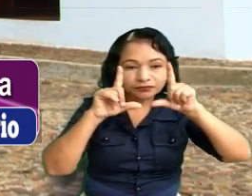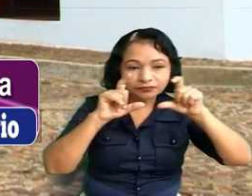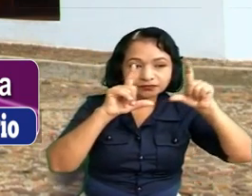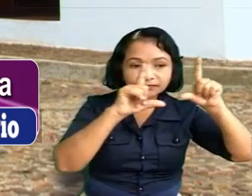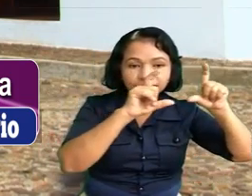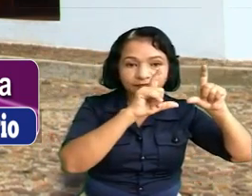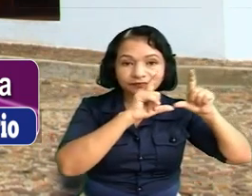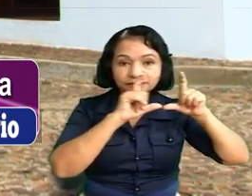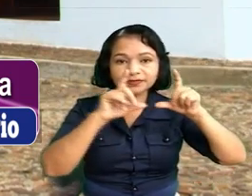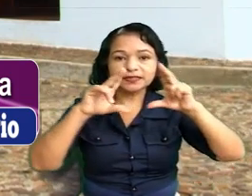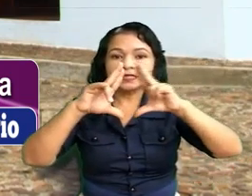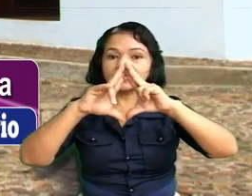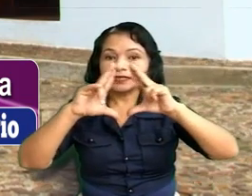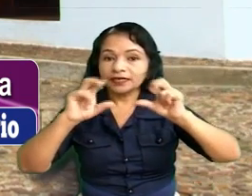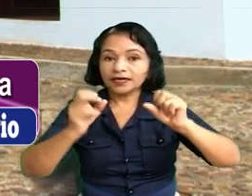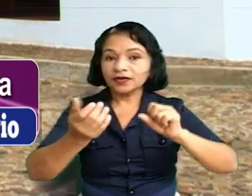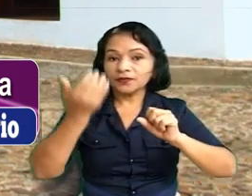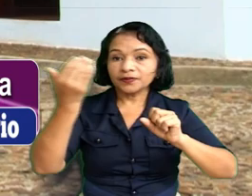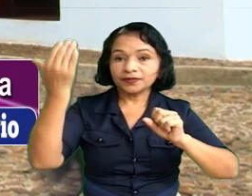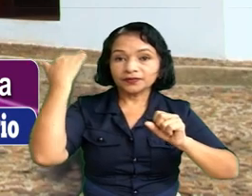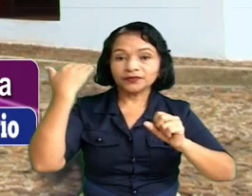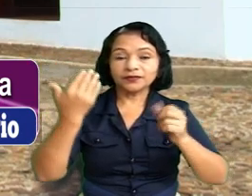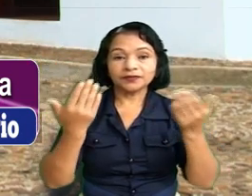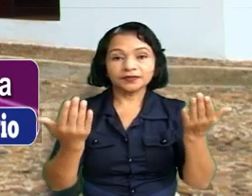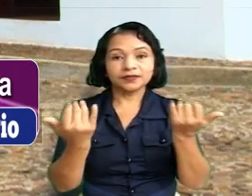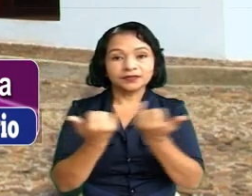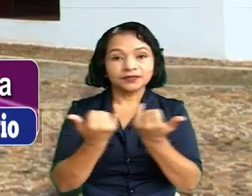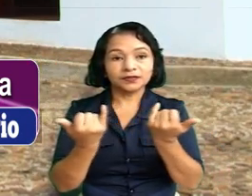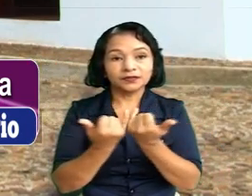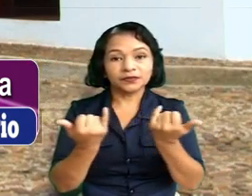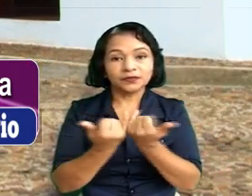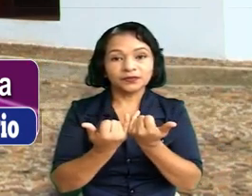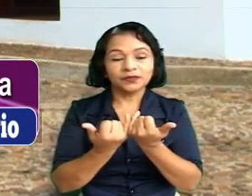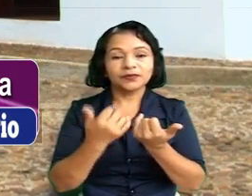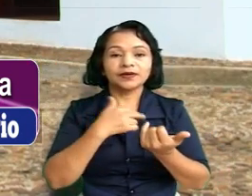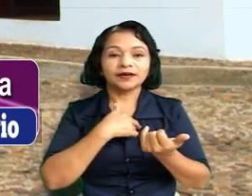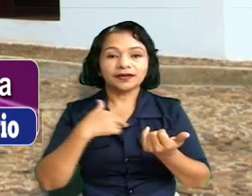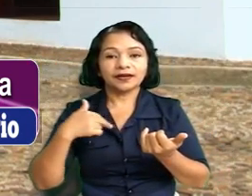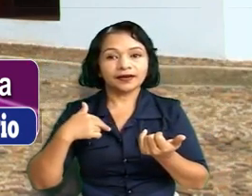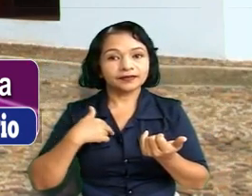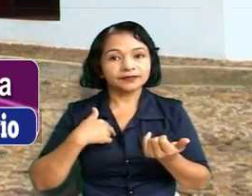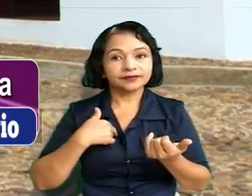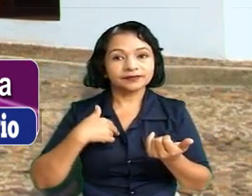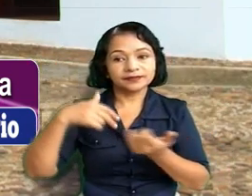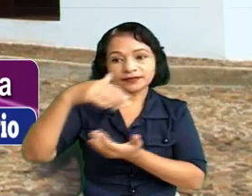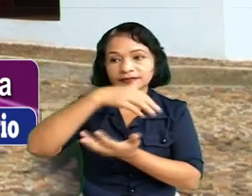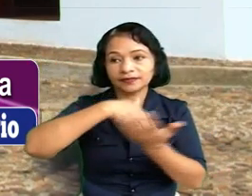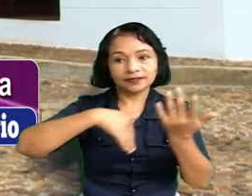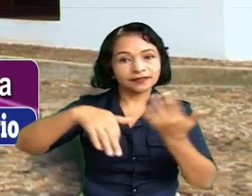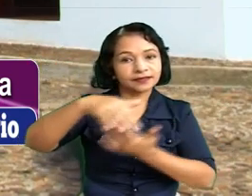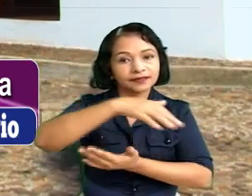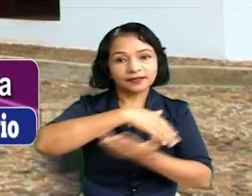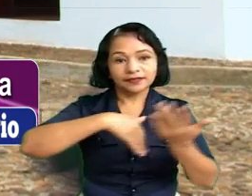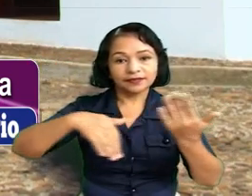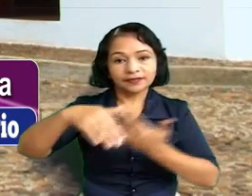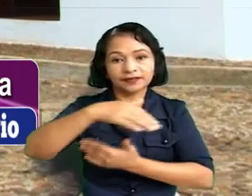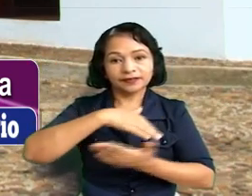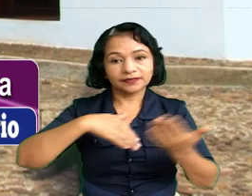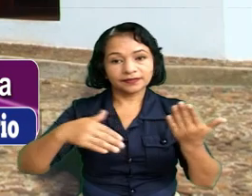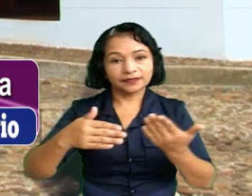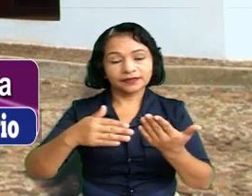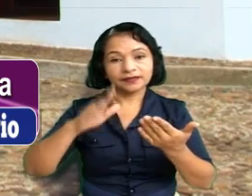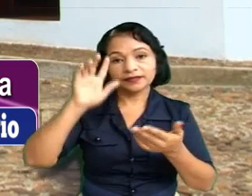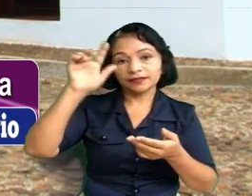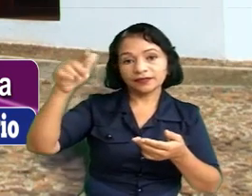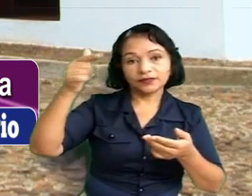la etapa de Nicaragua histórica. Esta etapa también ella construye las relaciones entre el